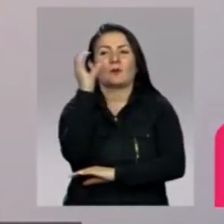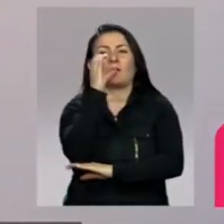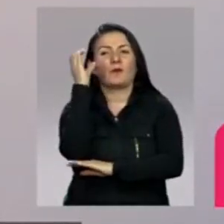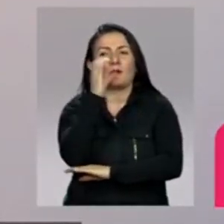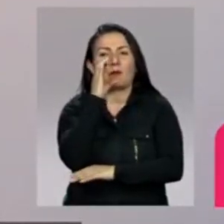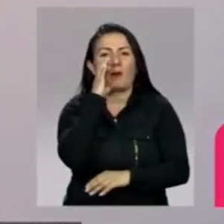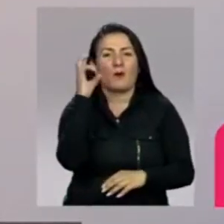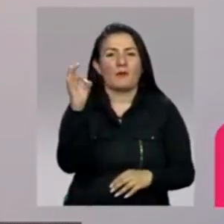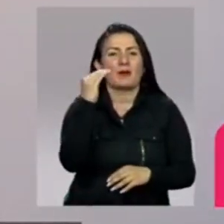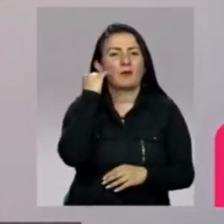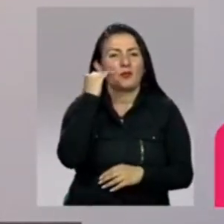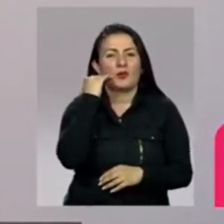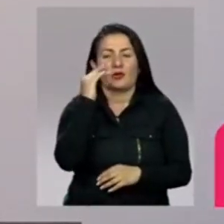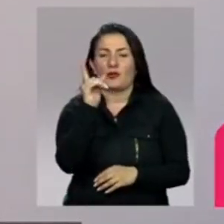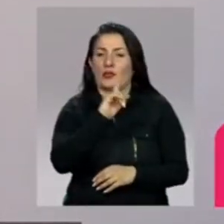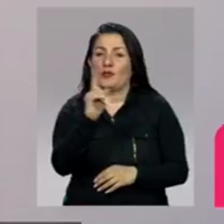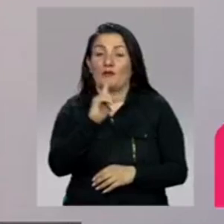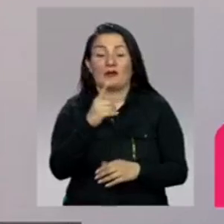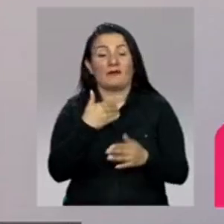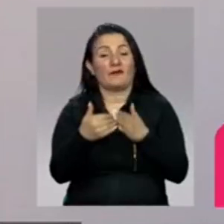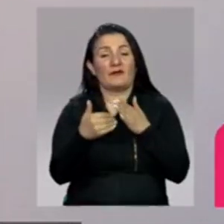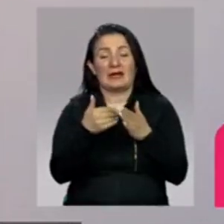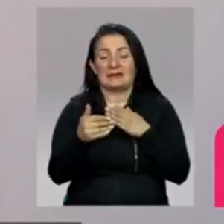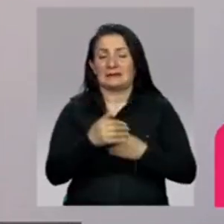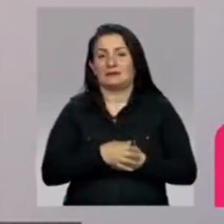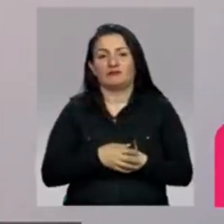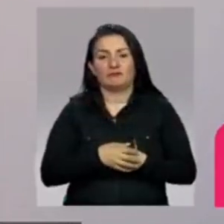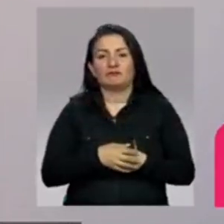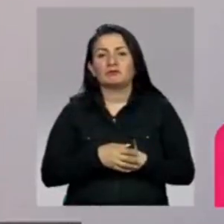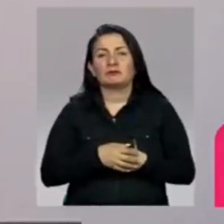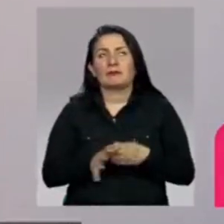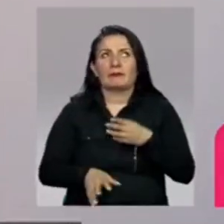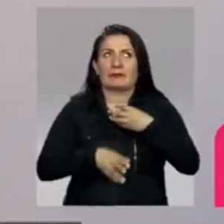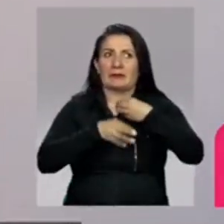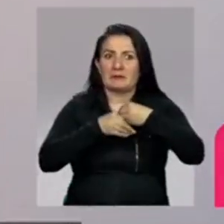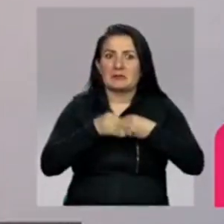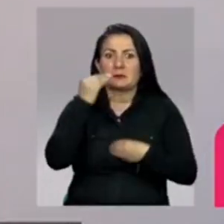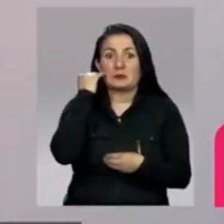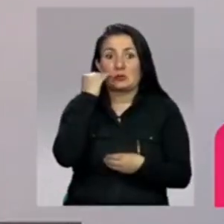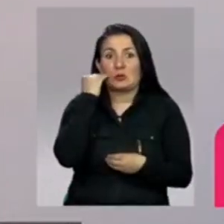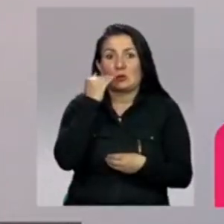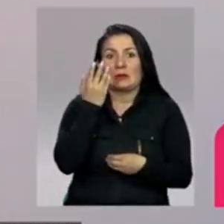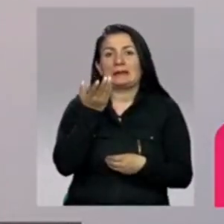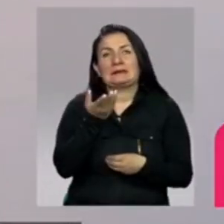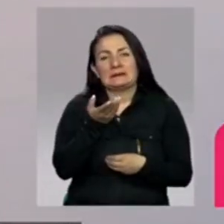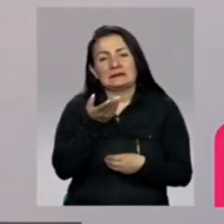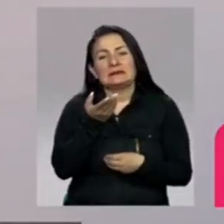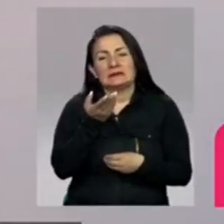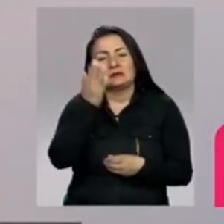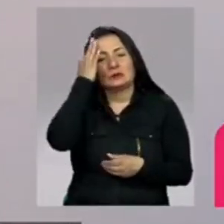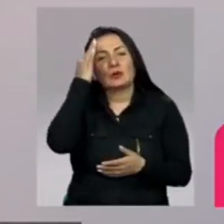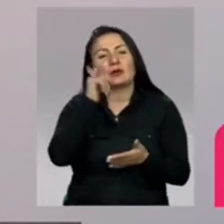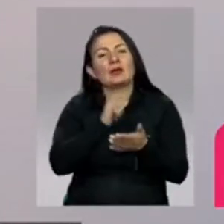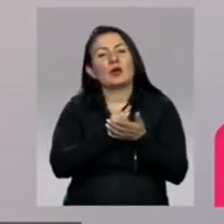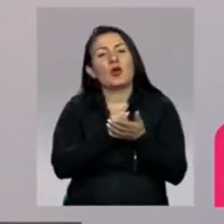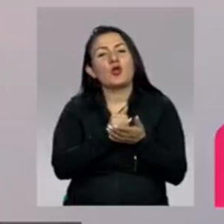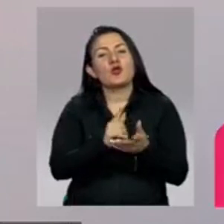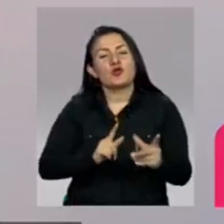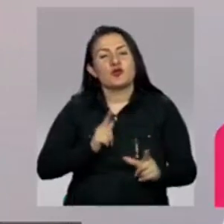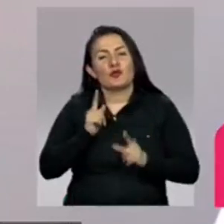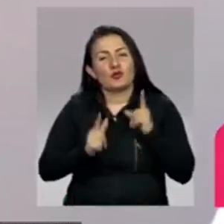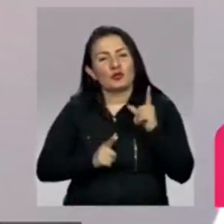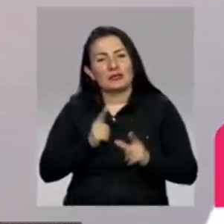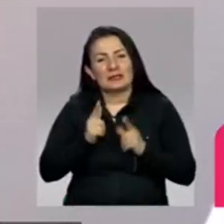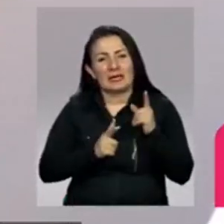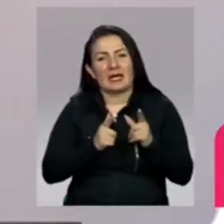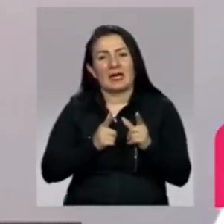hombre o mujer, no es sencillo. Y si a eso le sumamos el ser mujer, pero es, creo que aparte de la lucha que uno lleva